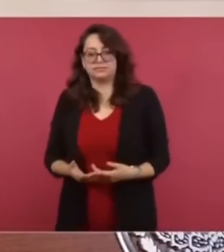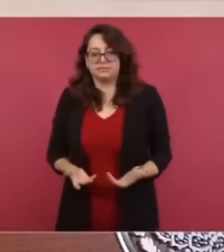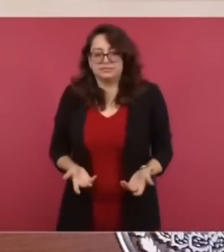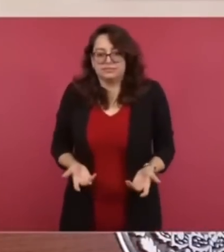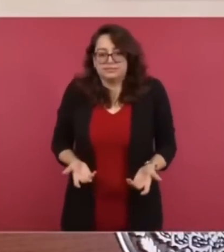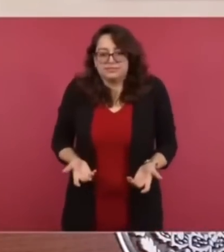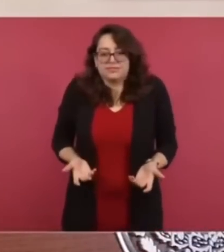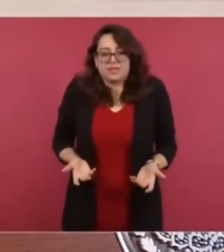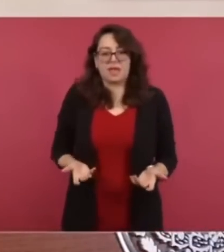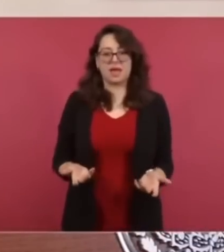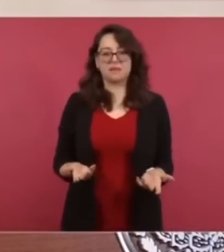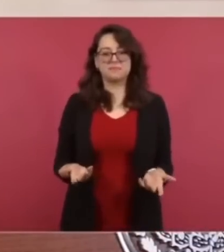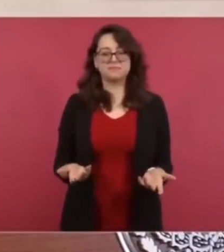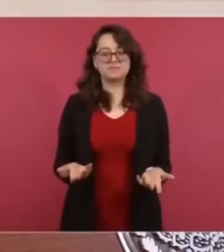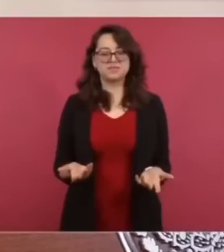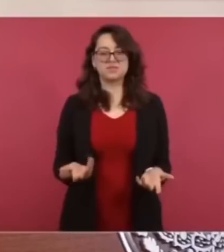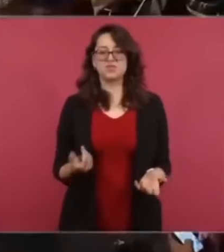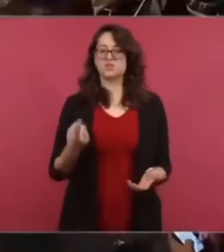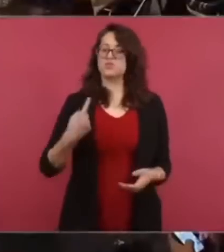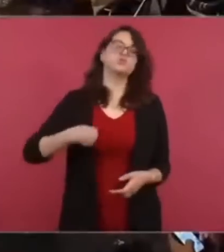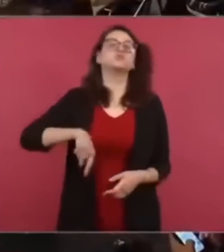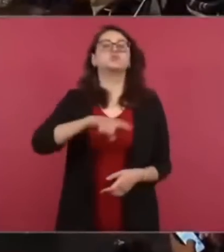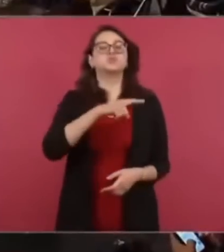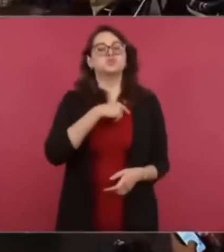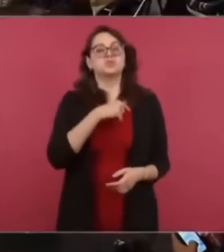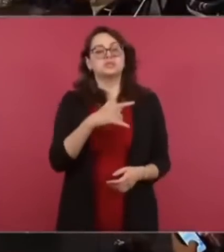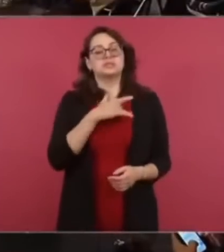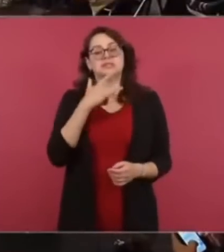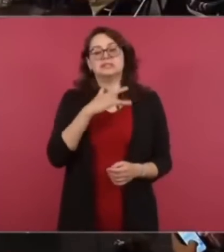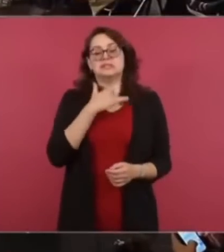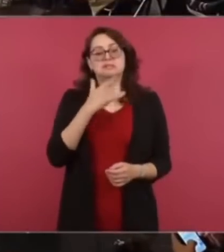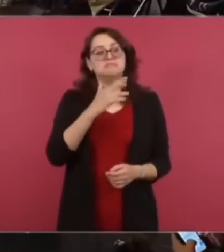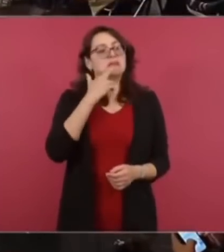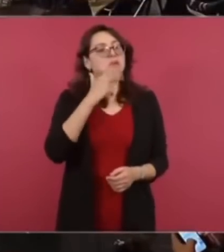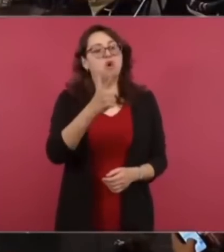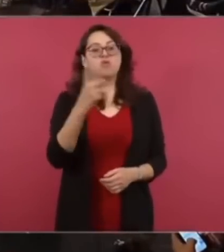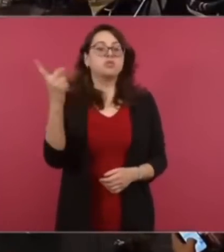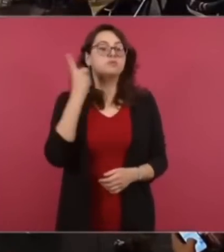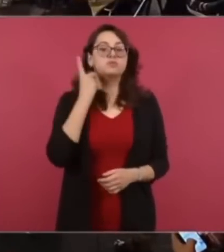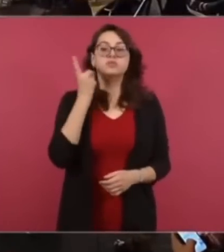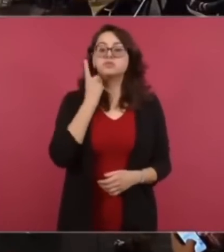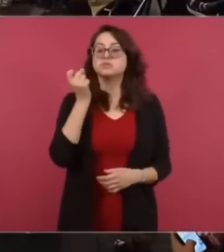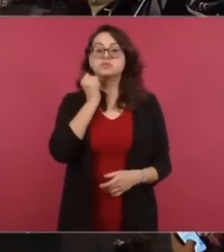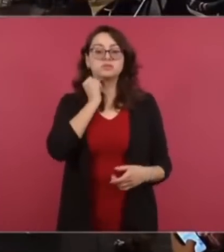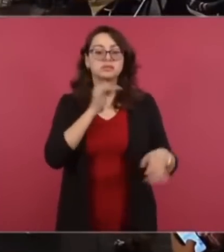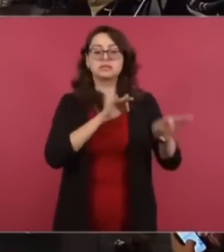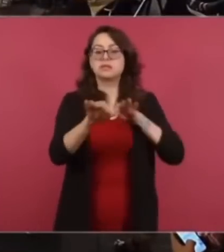trabajando en actividad los diputados, los senadores en el tiempo? Porque todo